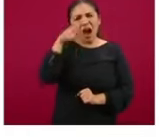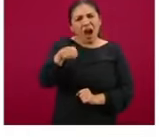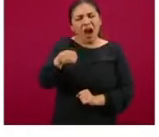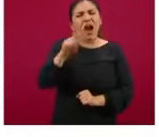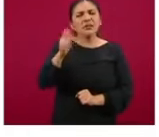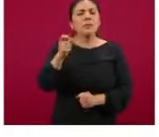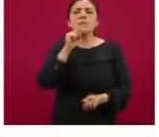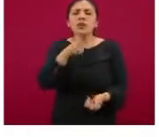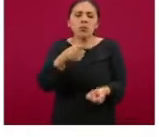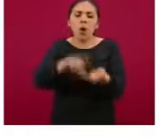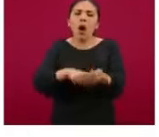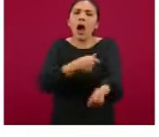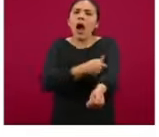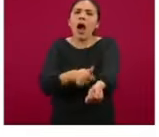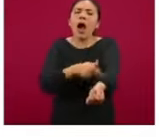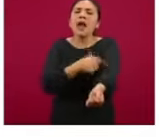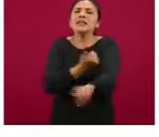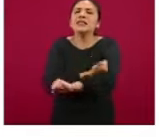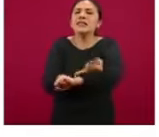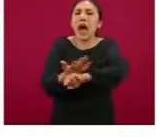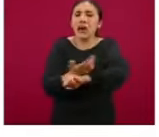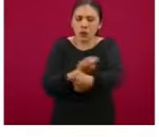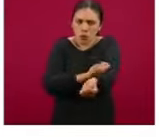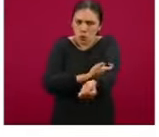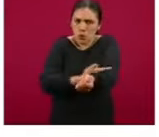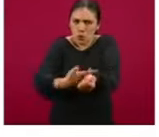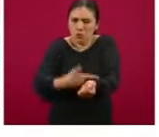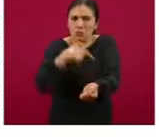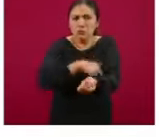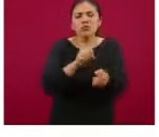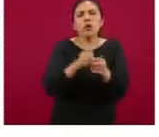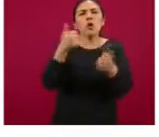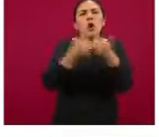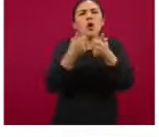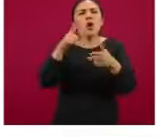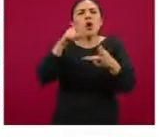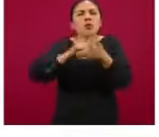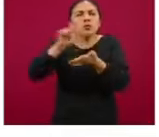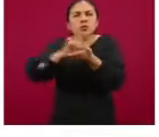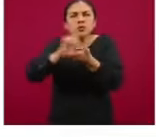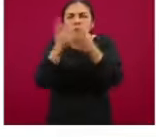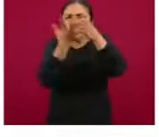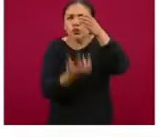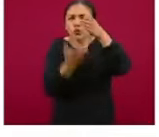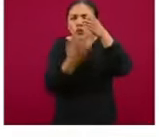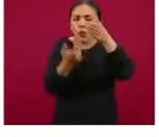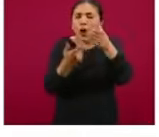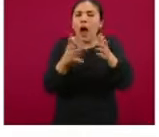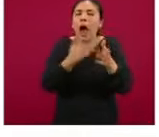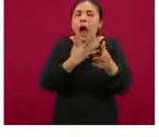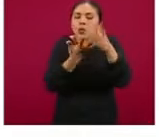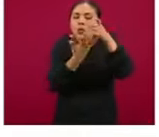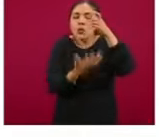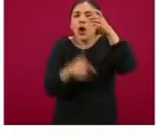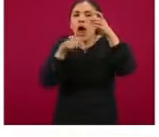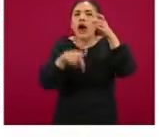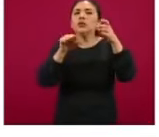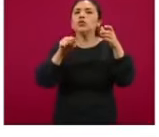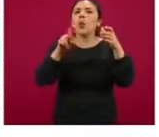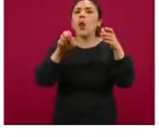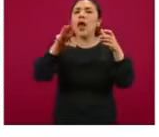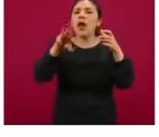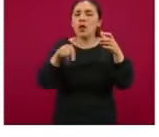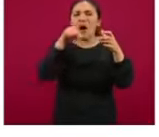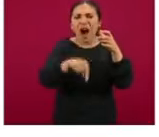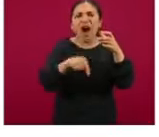de la sangre. Una vez que se toma la muestra, esta se manda a centrifugar y lo que se obtiene es el suero. Y este suero, o lo que se va a buscar